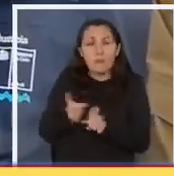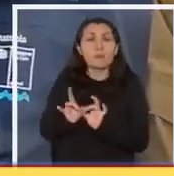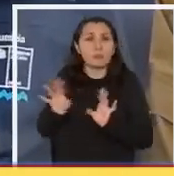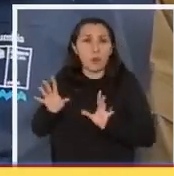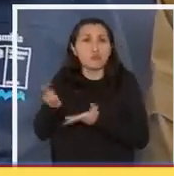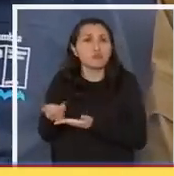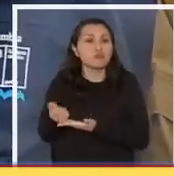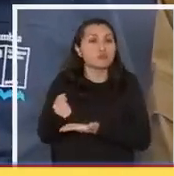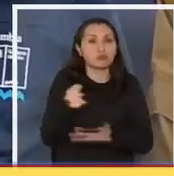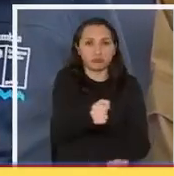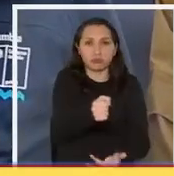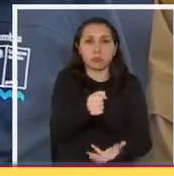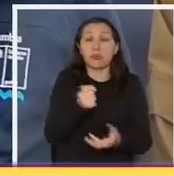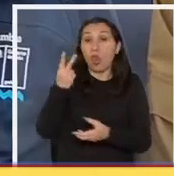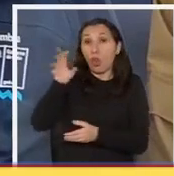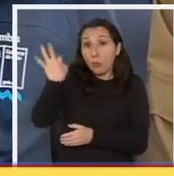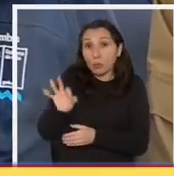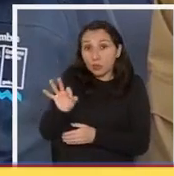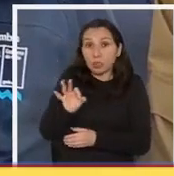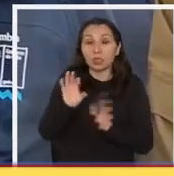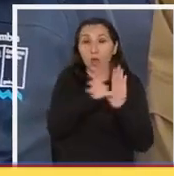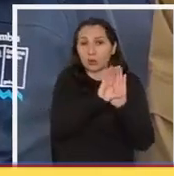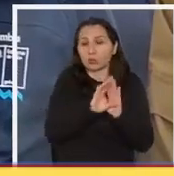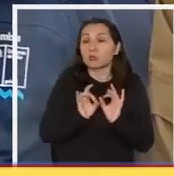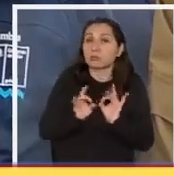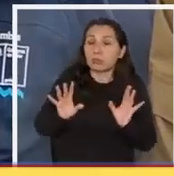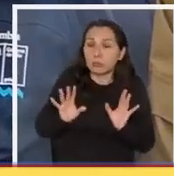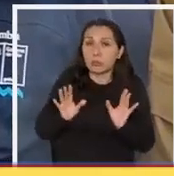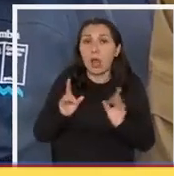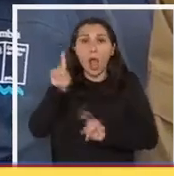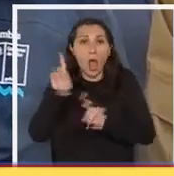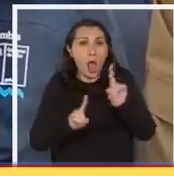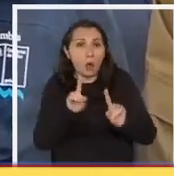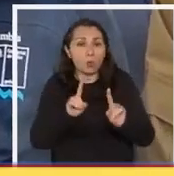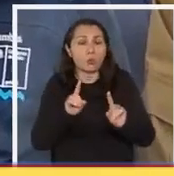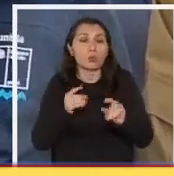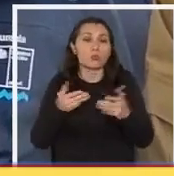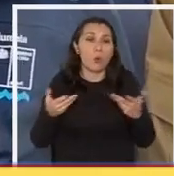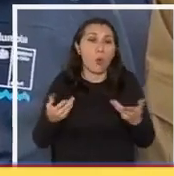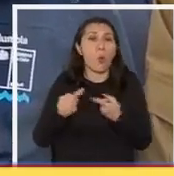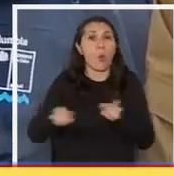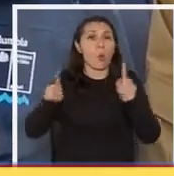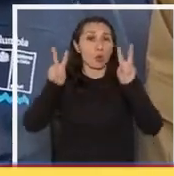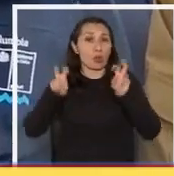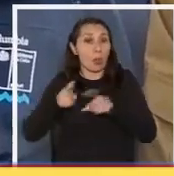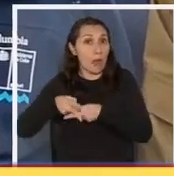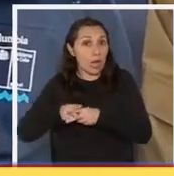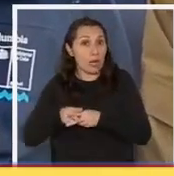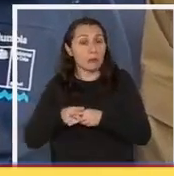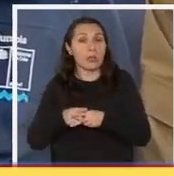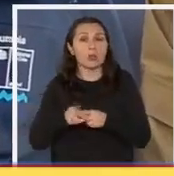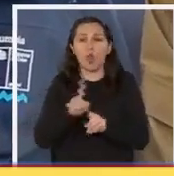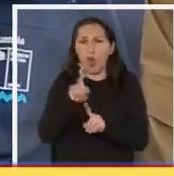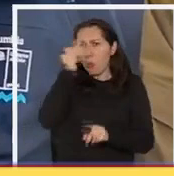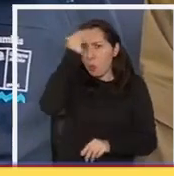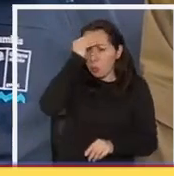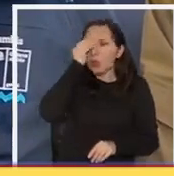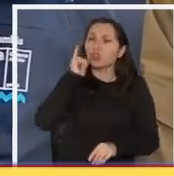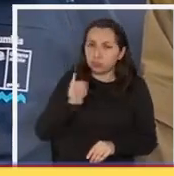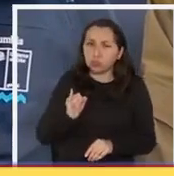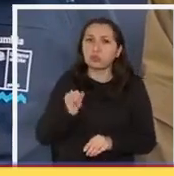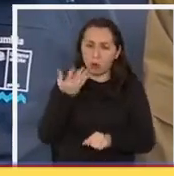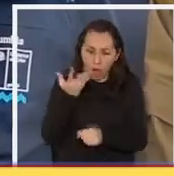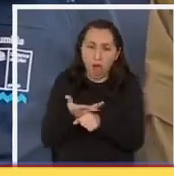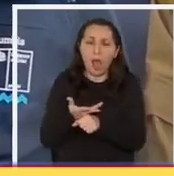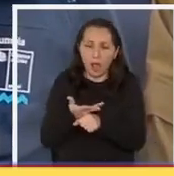disponibles, que eso no quepa duda. Si es mediante el 2% constitucional, si es mediante alguna otra herramienta, que no se preocupen que eso va